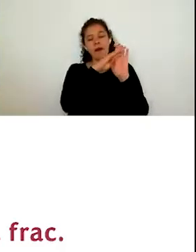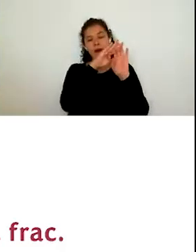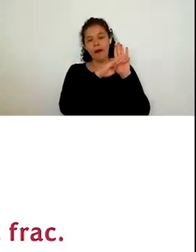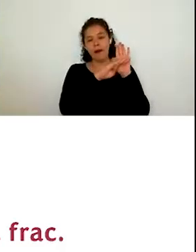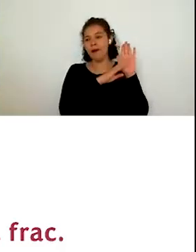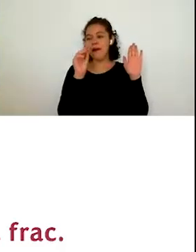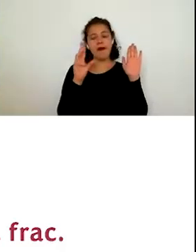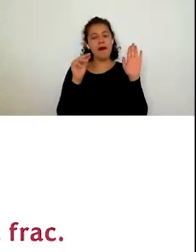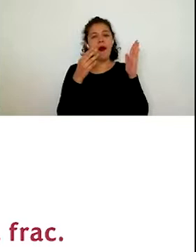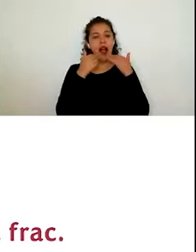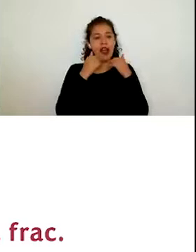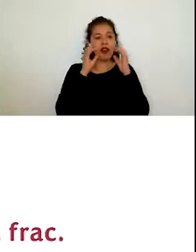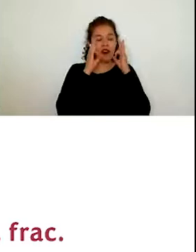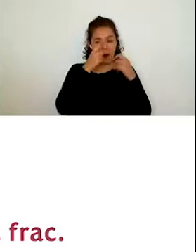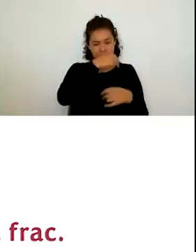intervenir la junta.